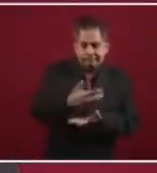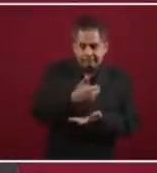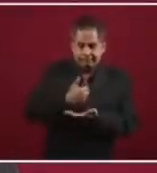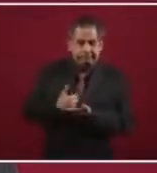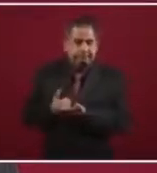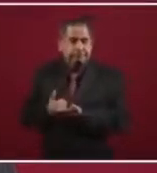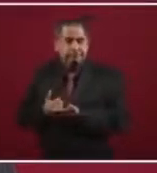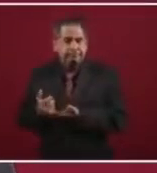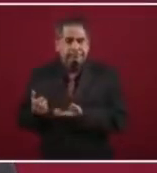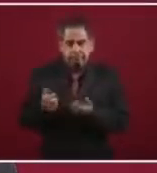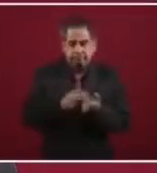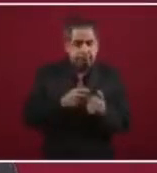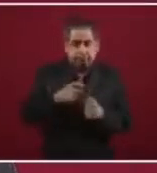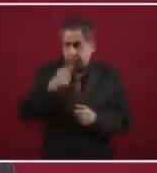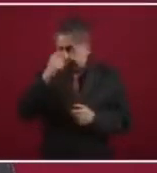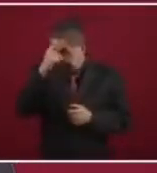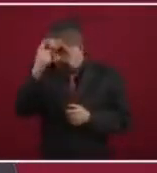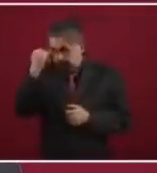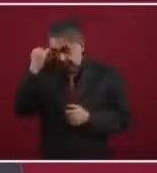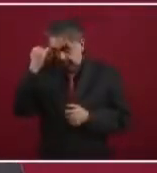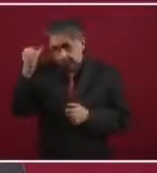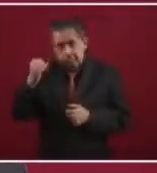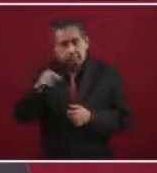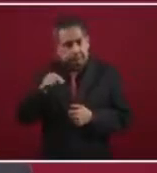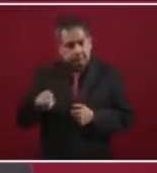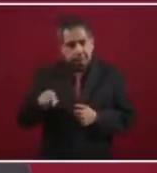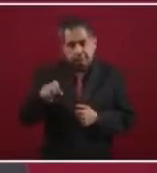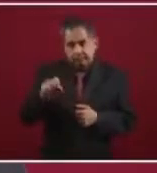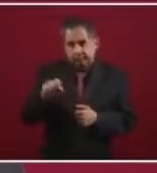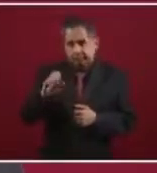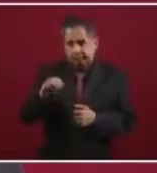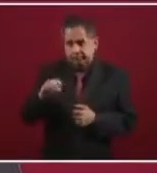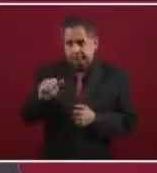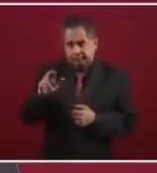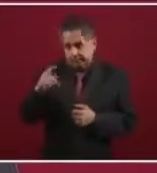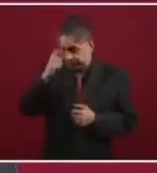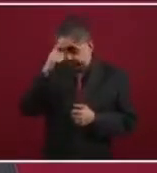que es una creación de la Secretaría de Marina.